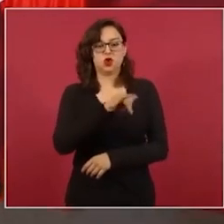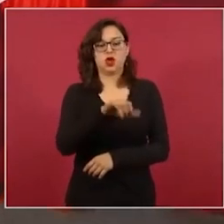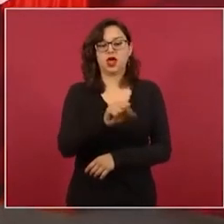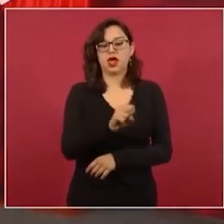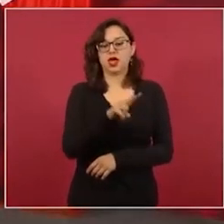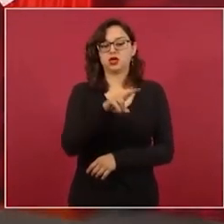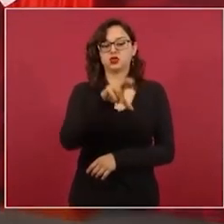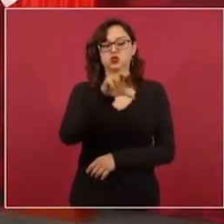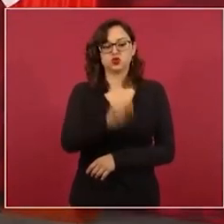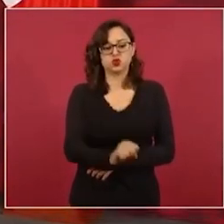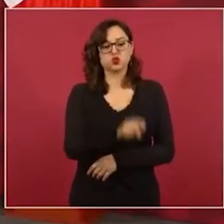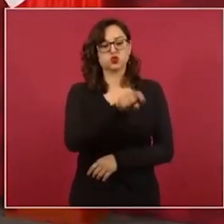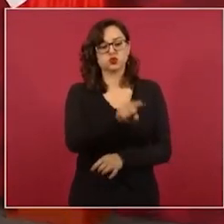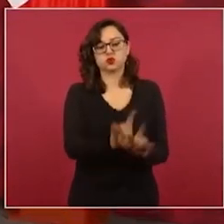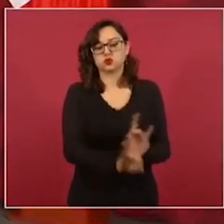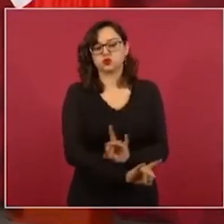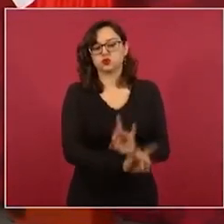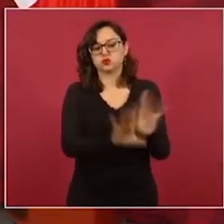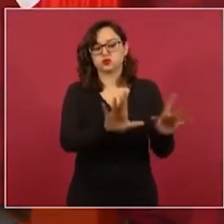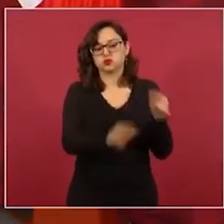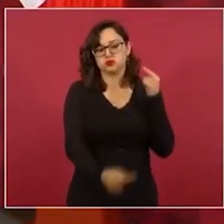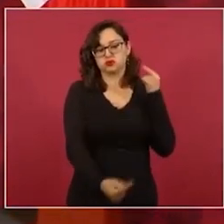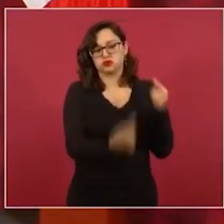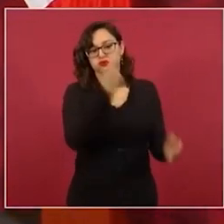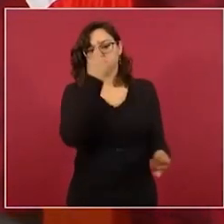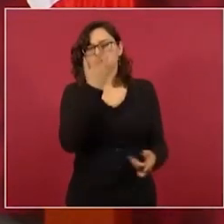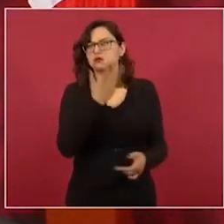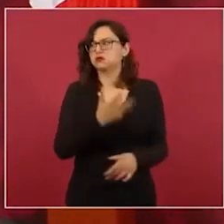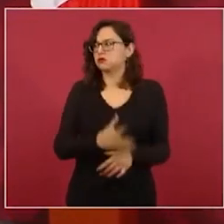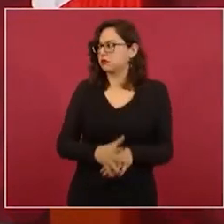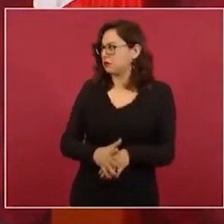casa me cuestionó,